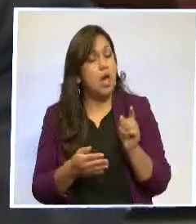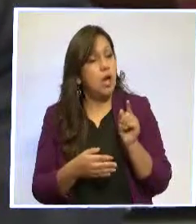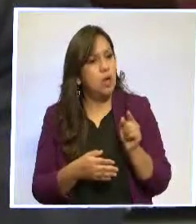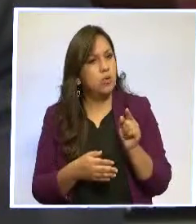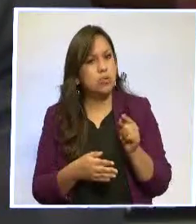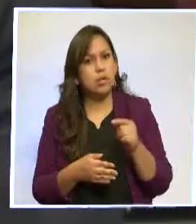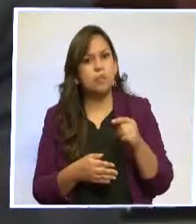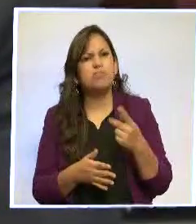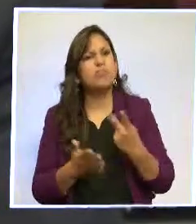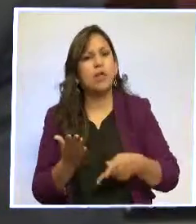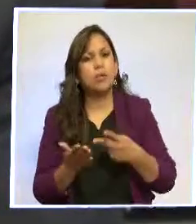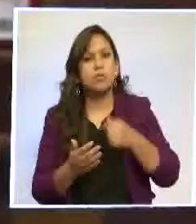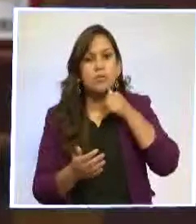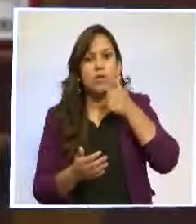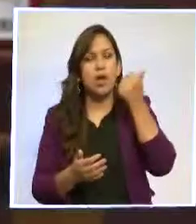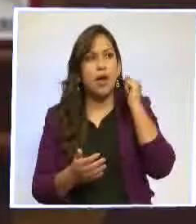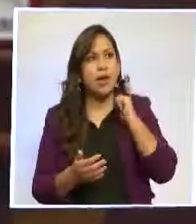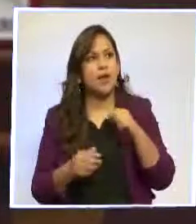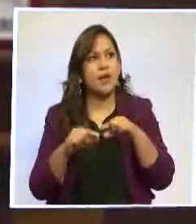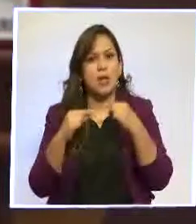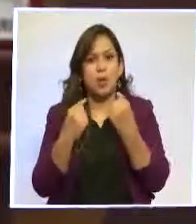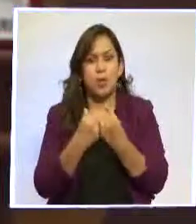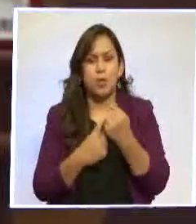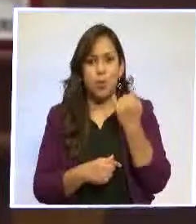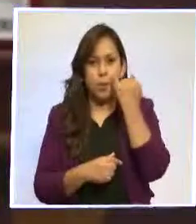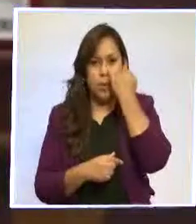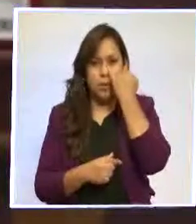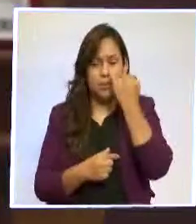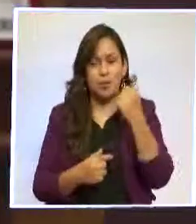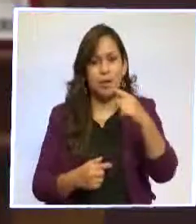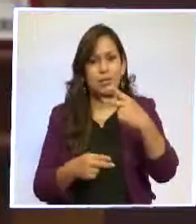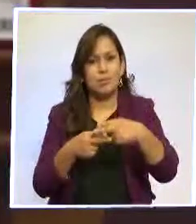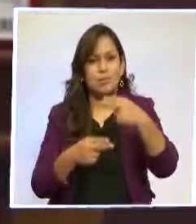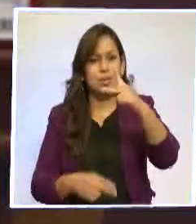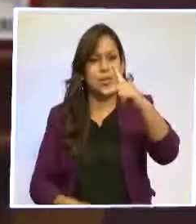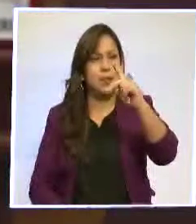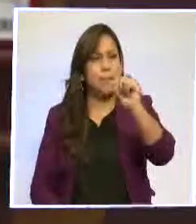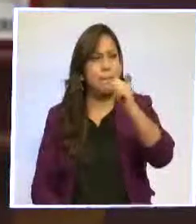le pareció lo que pasó ayer en el movimiento Pachacútic. Bueno, yo creo que